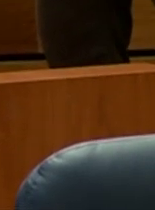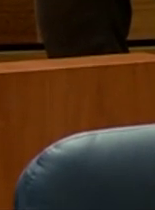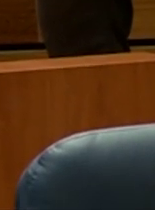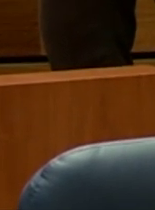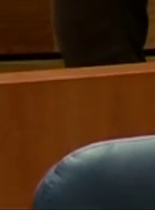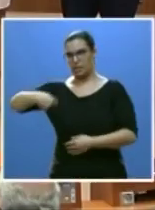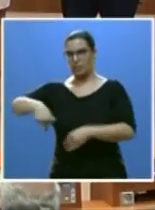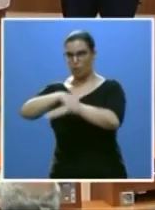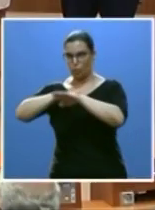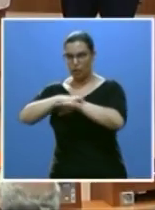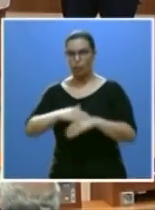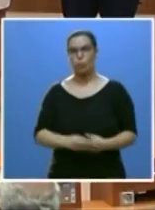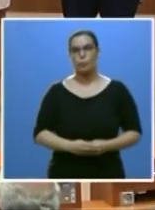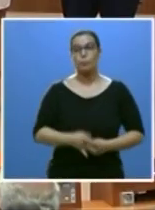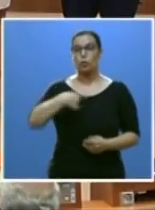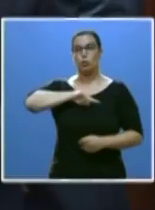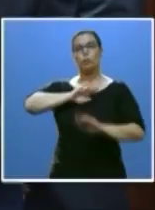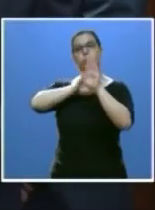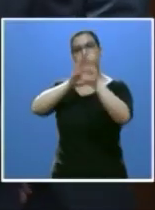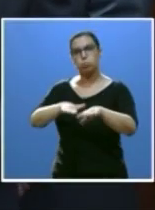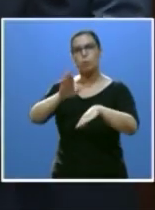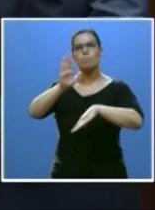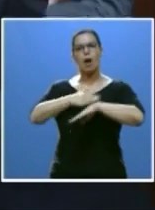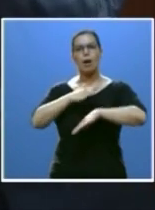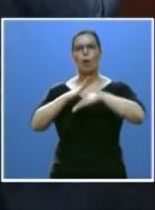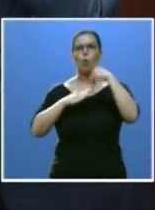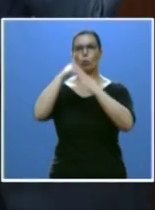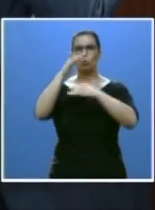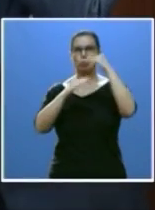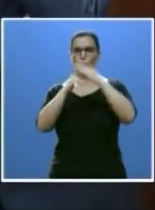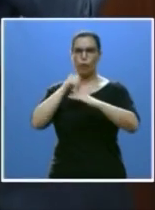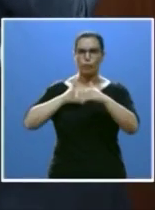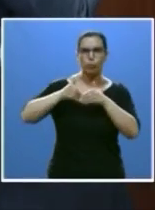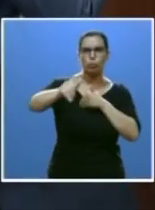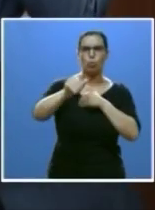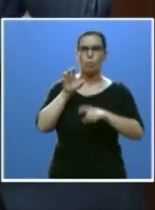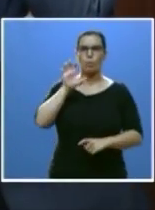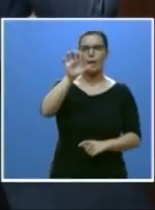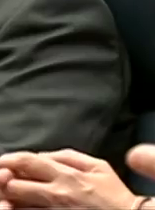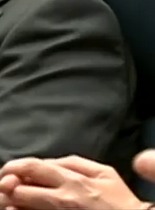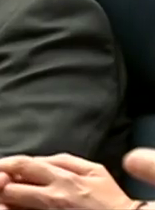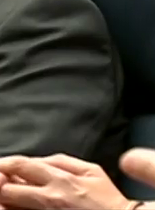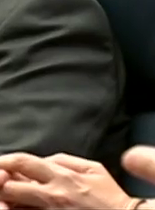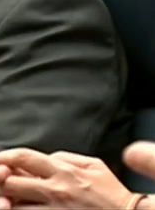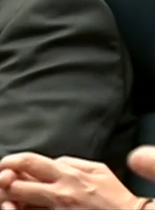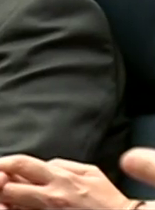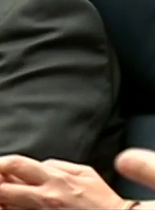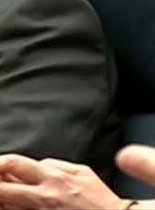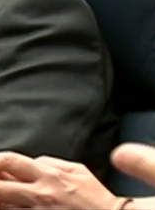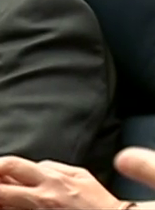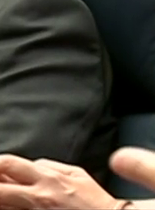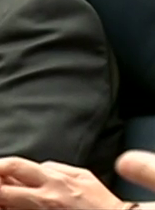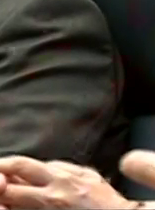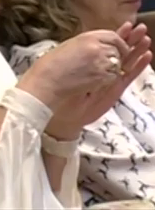la colaboración. Y seremos leales en la construcción del futuro de nuestra nación y en la defensa de la unidad de España. Agradecido a Juan Vicente